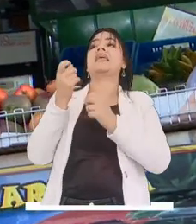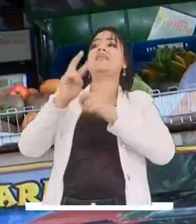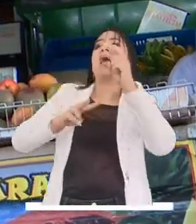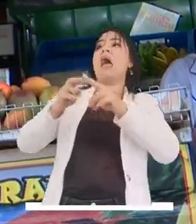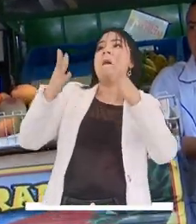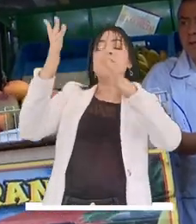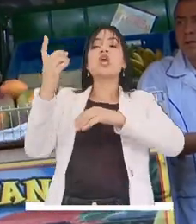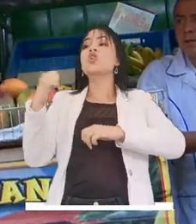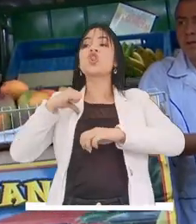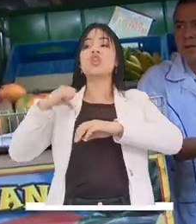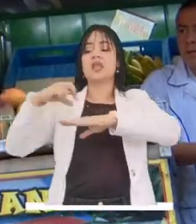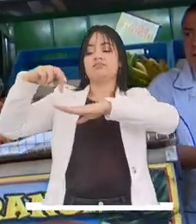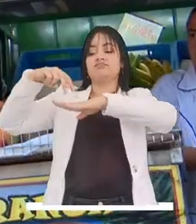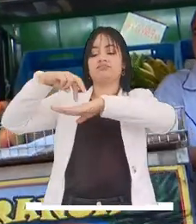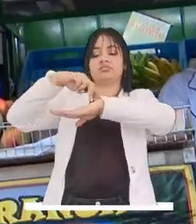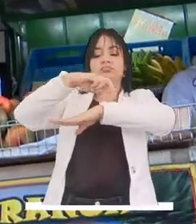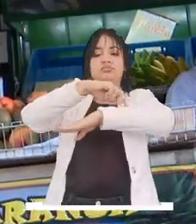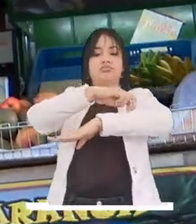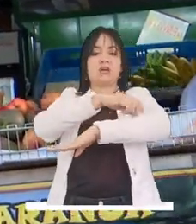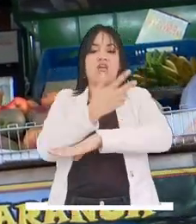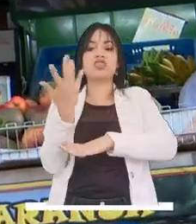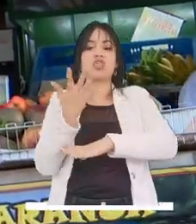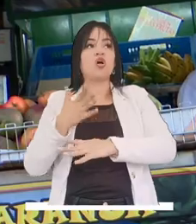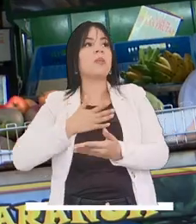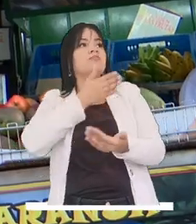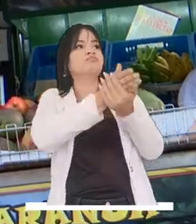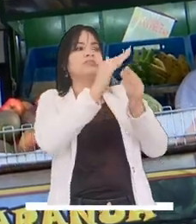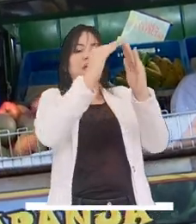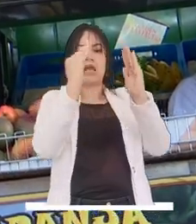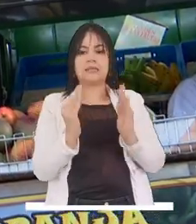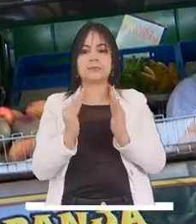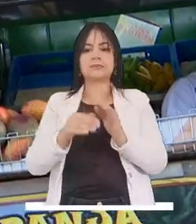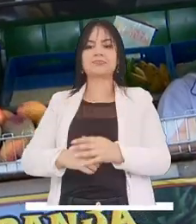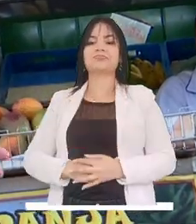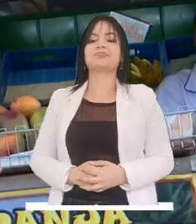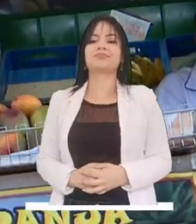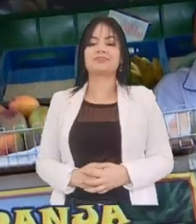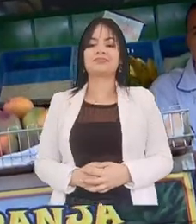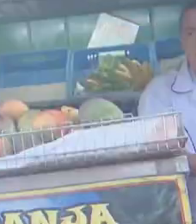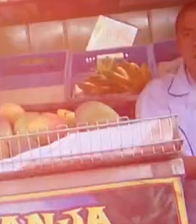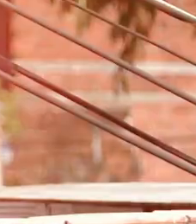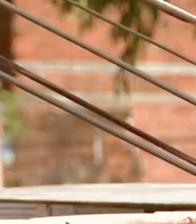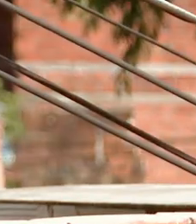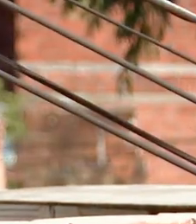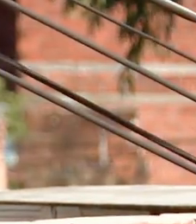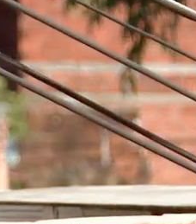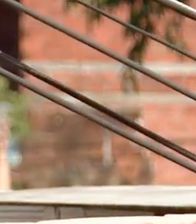alrededor de esa obra, ya que no tienen un andén suficiente para poder caminar y desplazarse hacia sus viviendas.